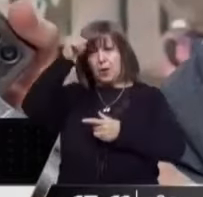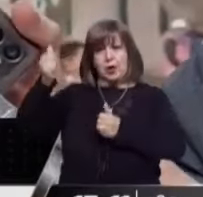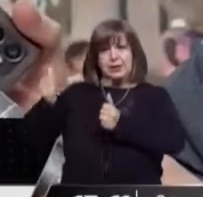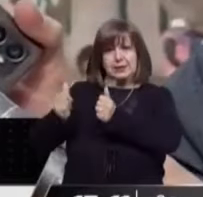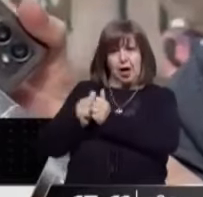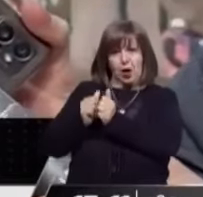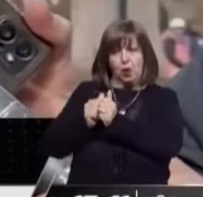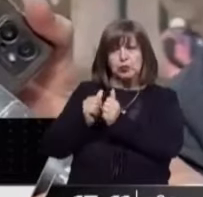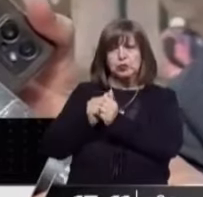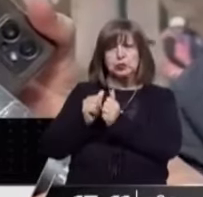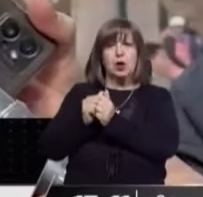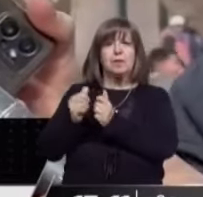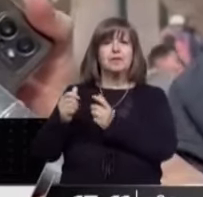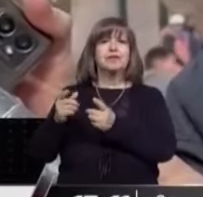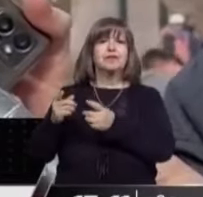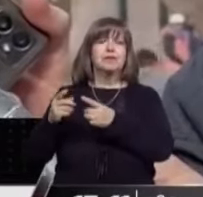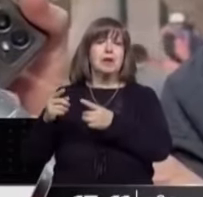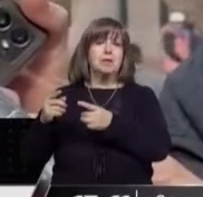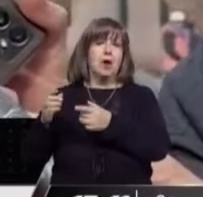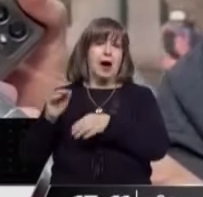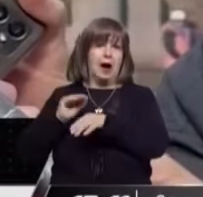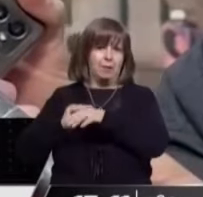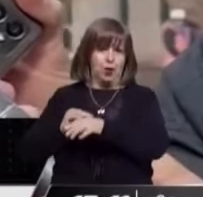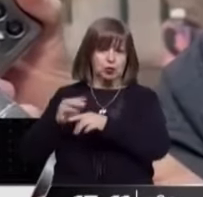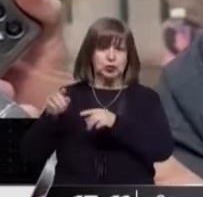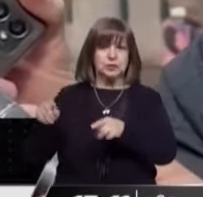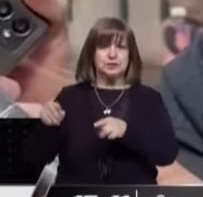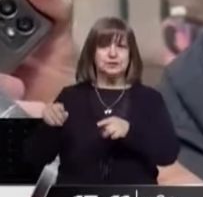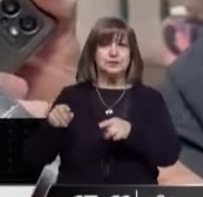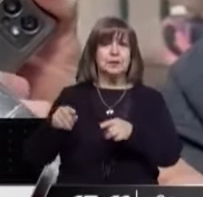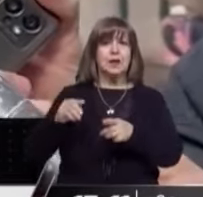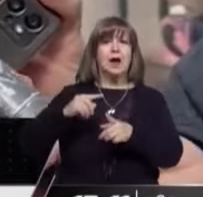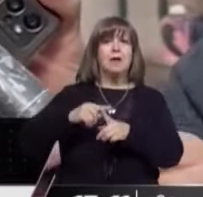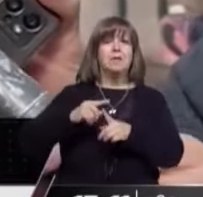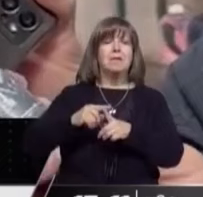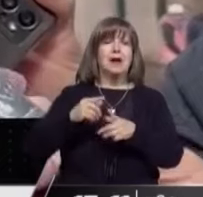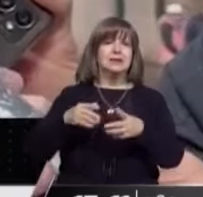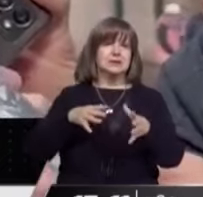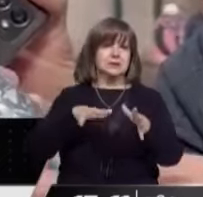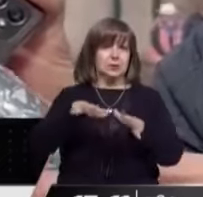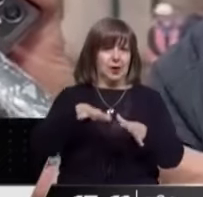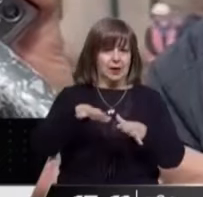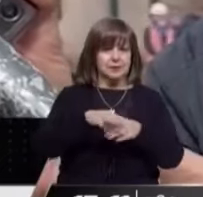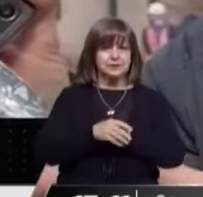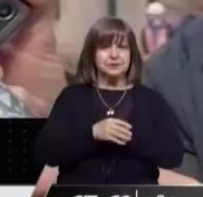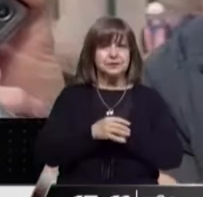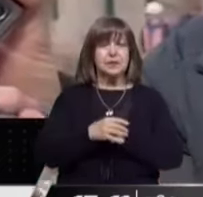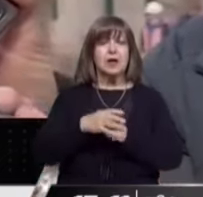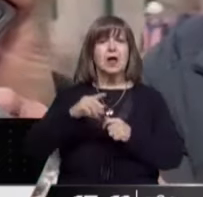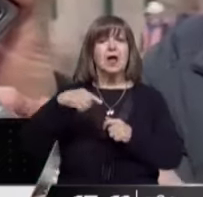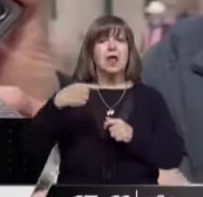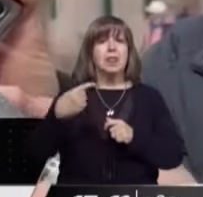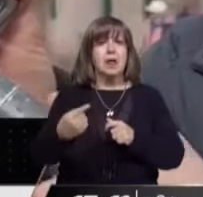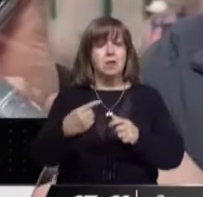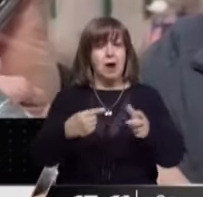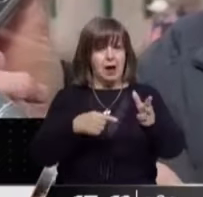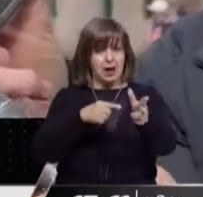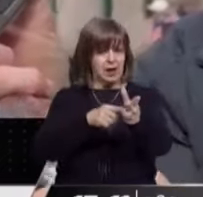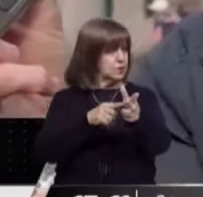apoyo operativo que tenemos en la jurisdicción, y la unidad especial de patrullaje, más el móvil de la jurisdicción. Situación que los autores del